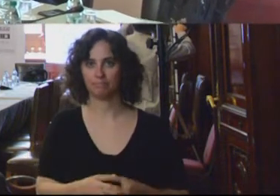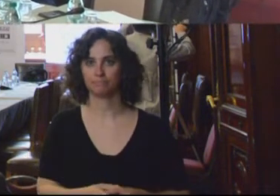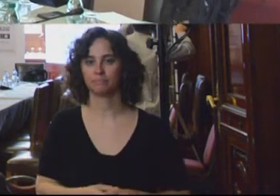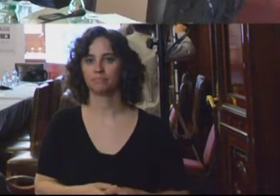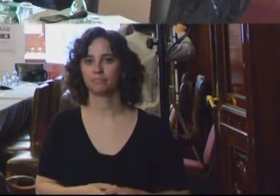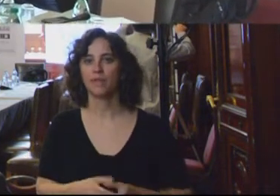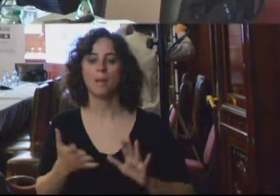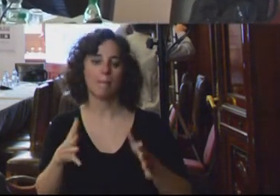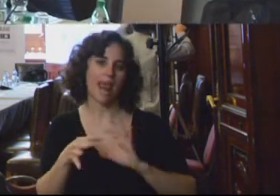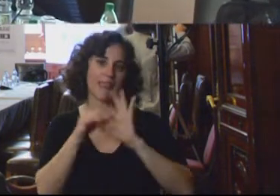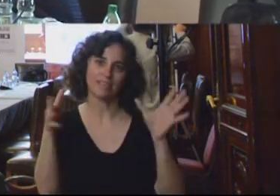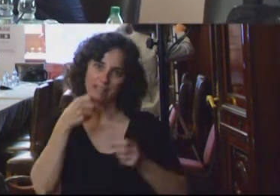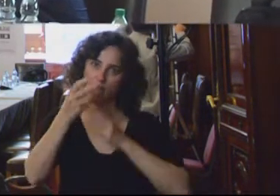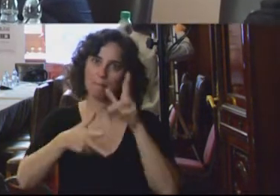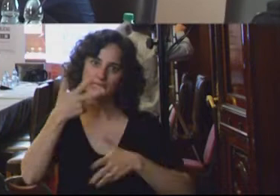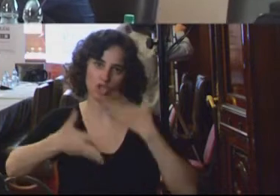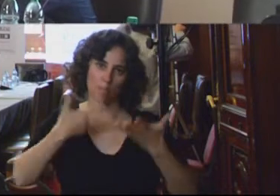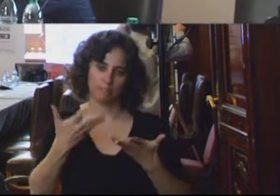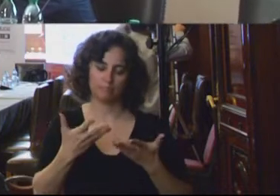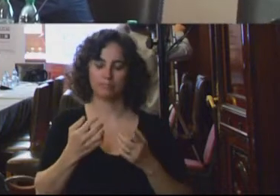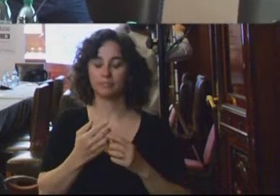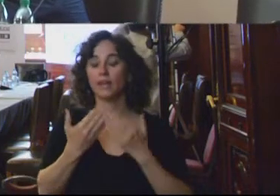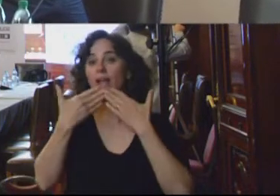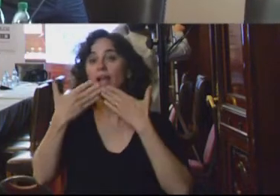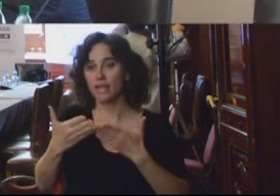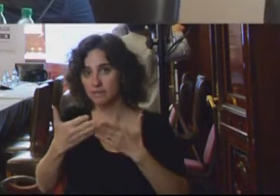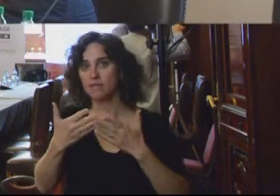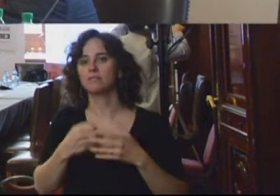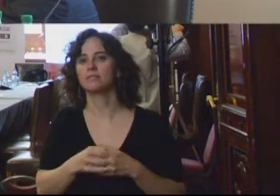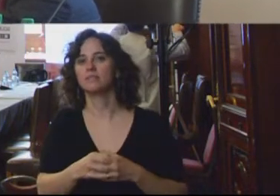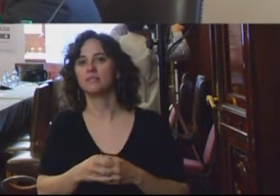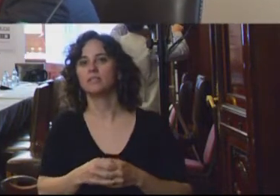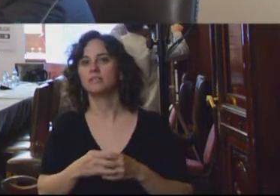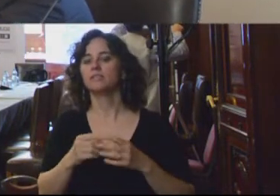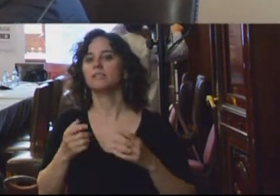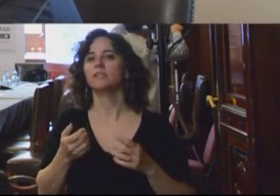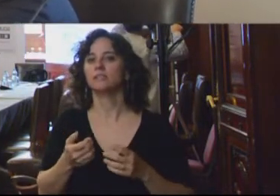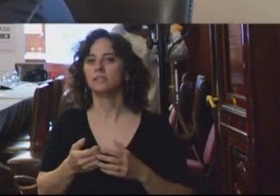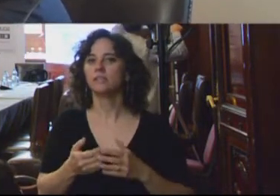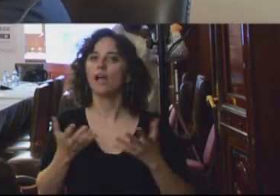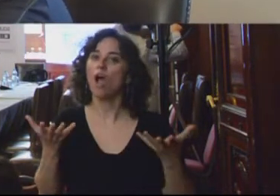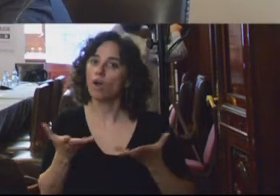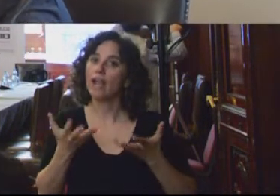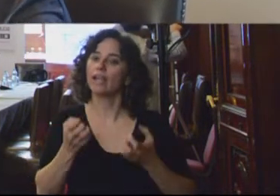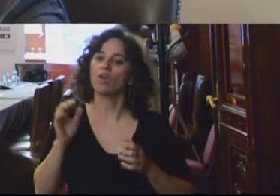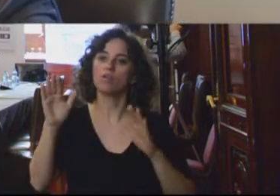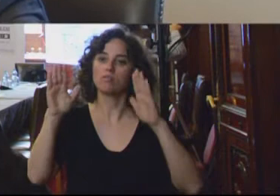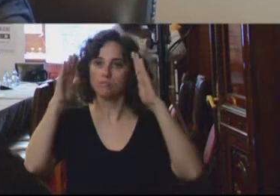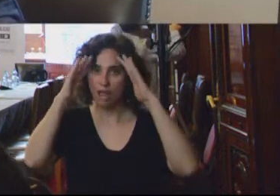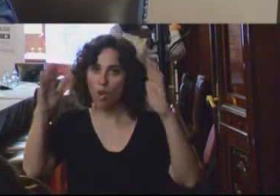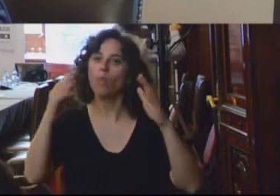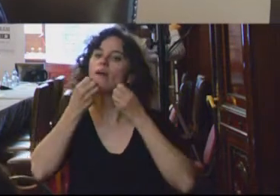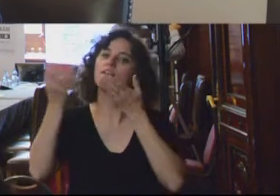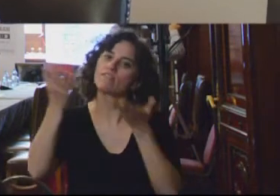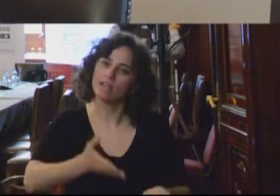para la libertad de expresión. Bien, gracias, comisionada Arosemena, y quiero, bueno, saludar, dar la bienvenida